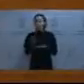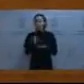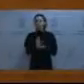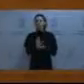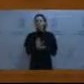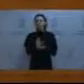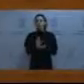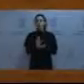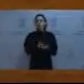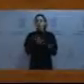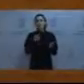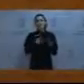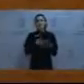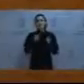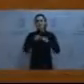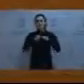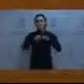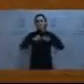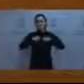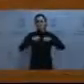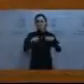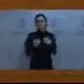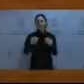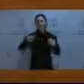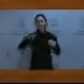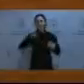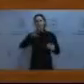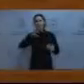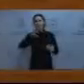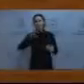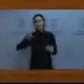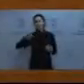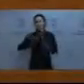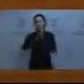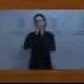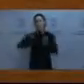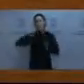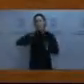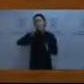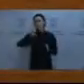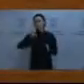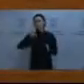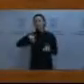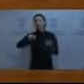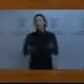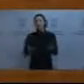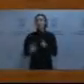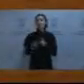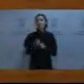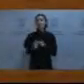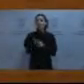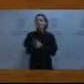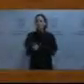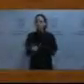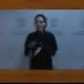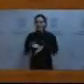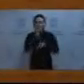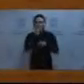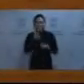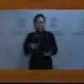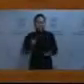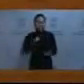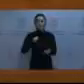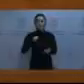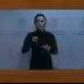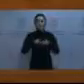Pero ahora vamos a mirar al futuro, a las oportunidades que nos ofrece y que nosotros no creemos que vayan a quedar siempre en saco roto, sino que debería aprovecharlo del Principado de